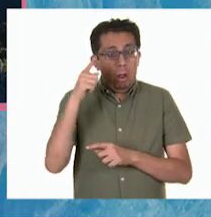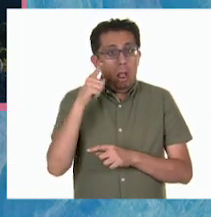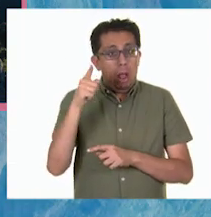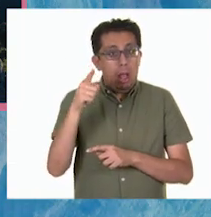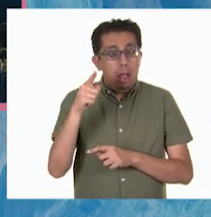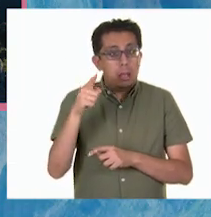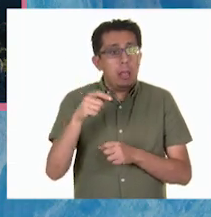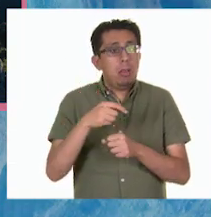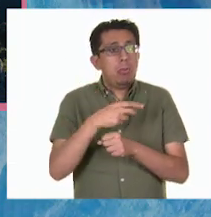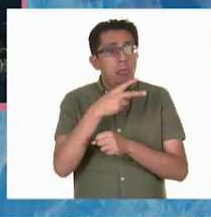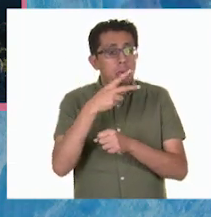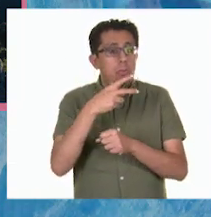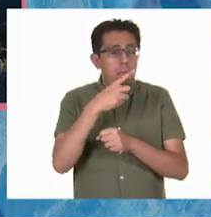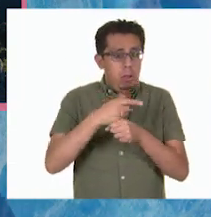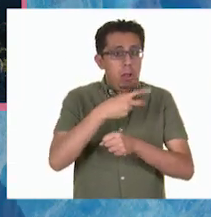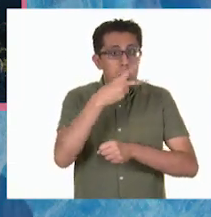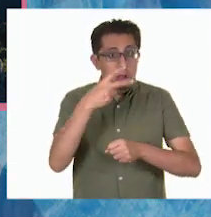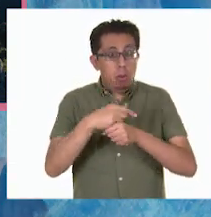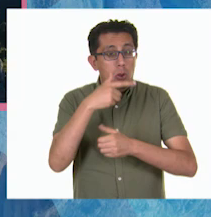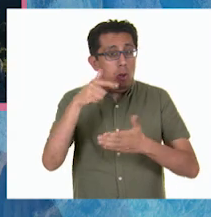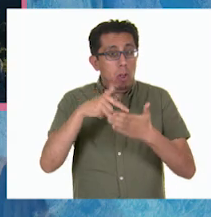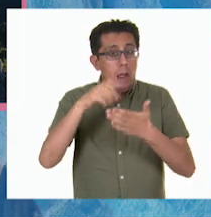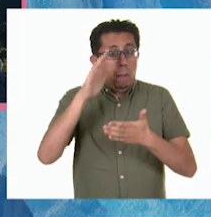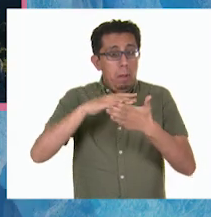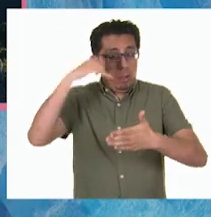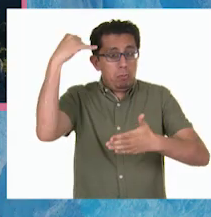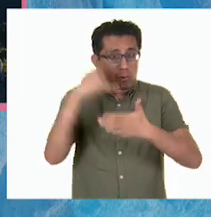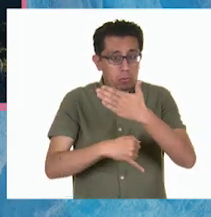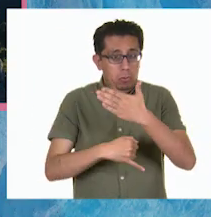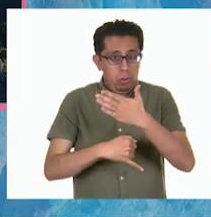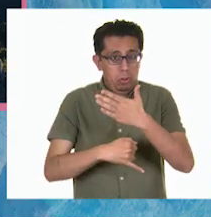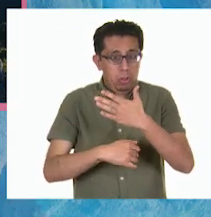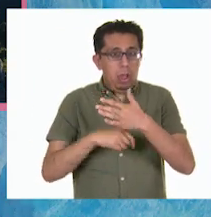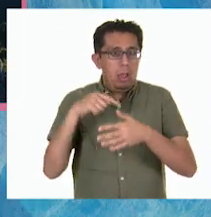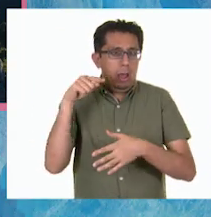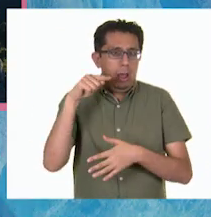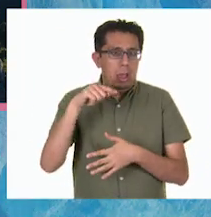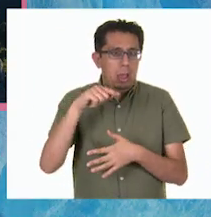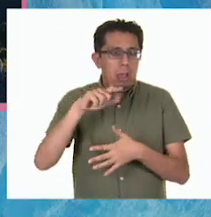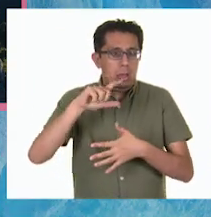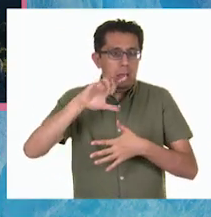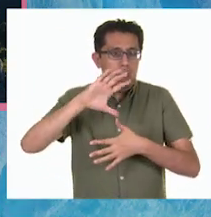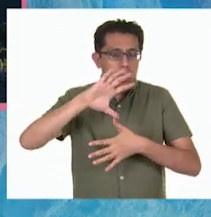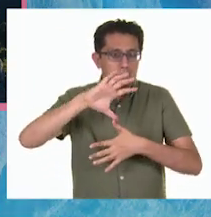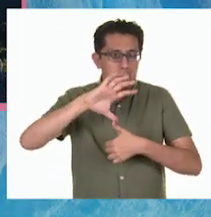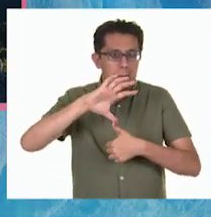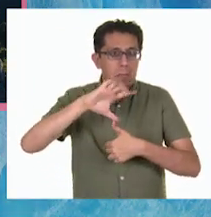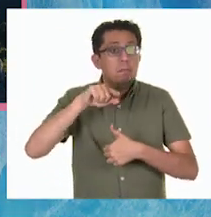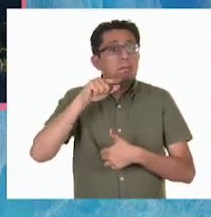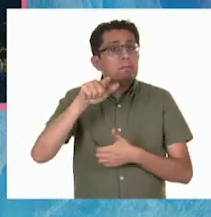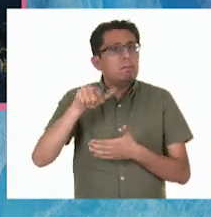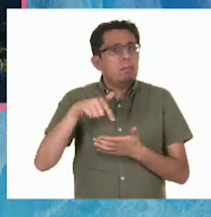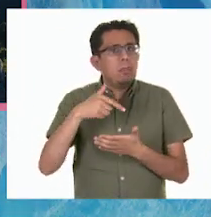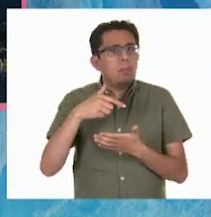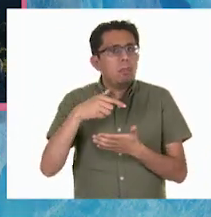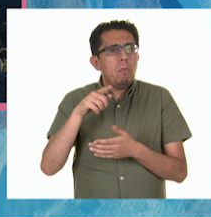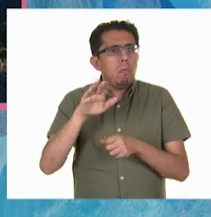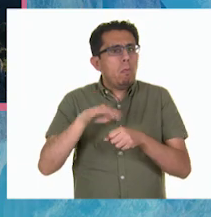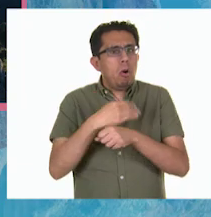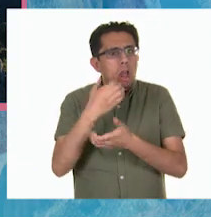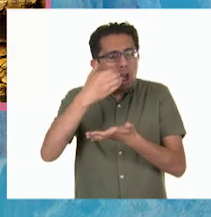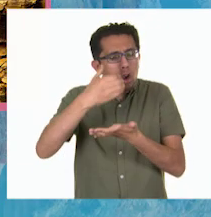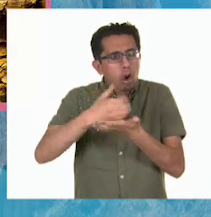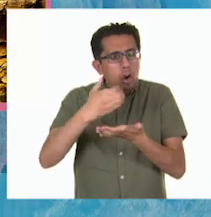más profundo de Norteamérica. El Cañón del Cobre debe su nombre a los líquenes de color